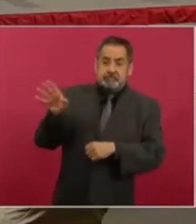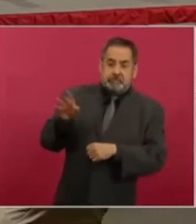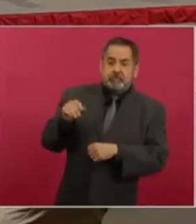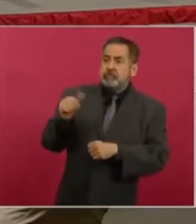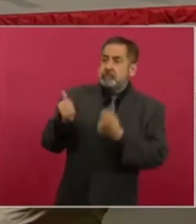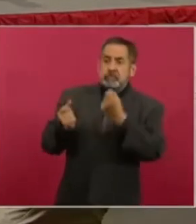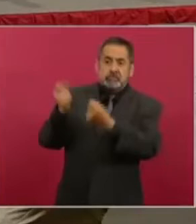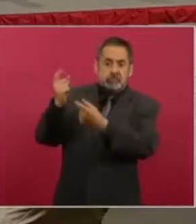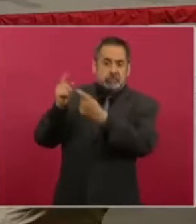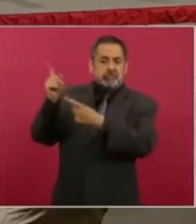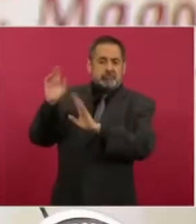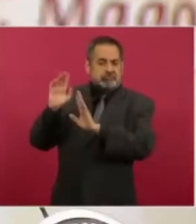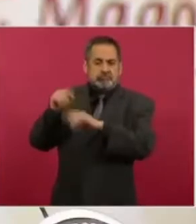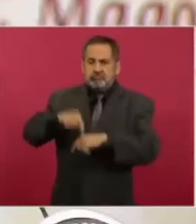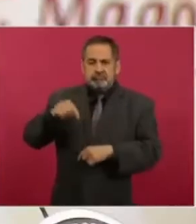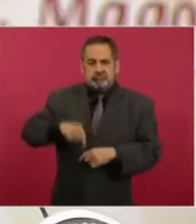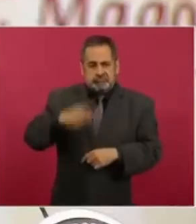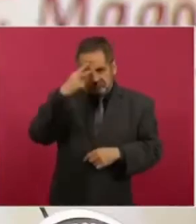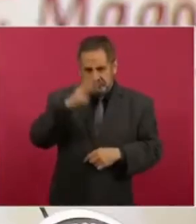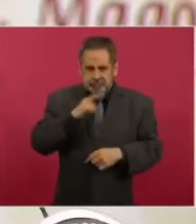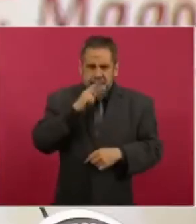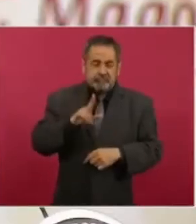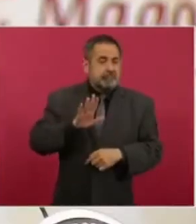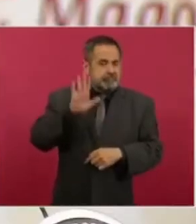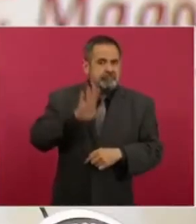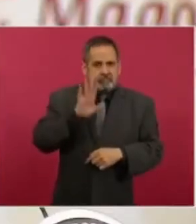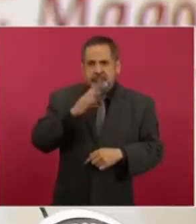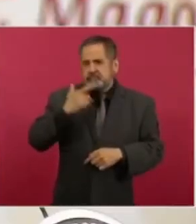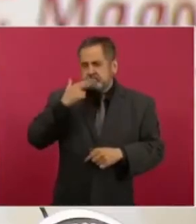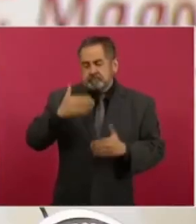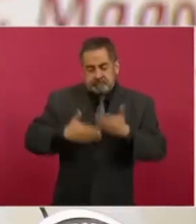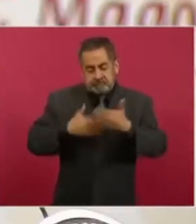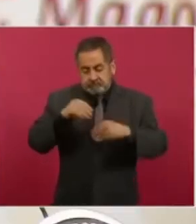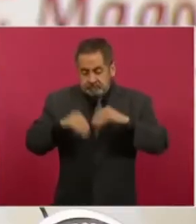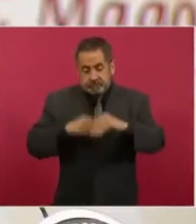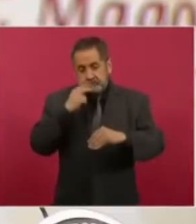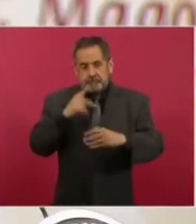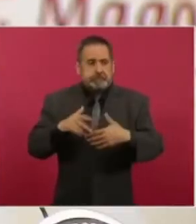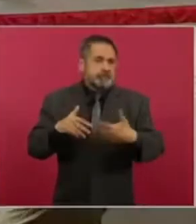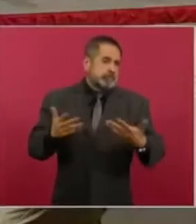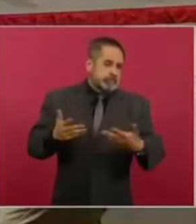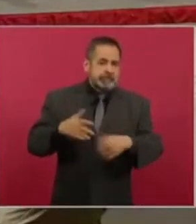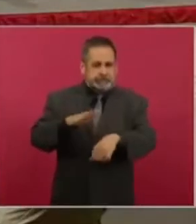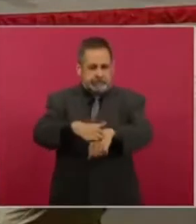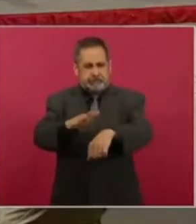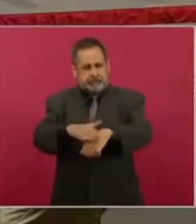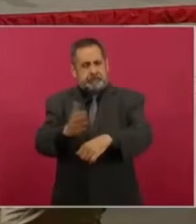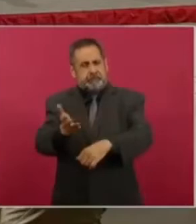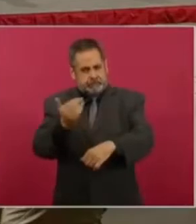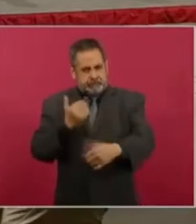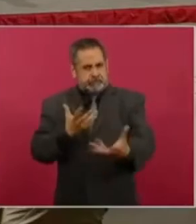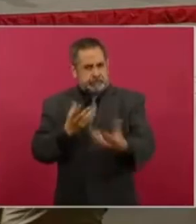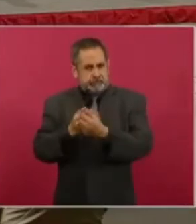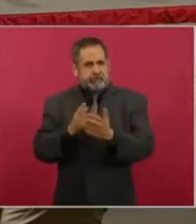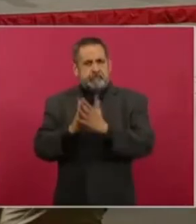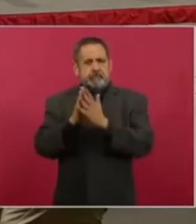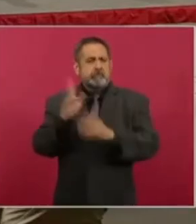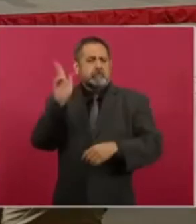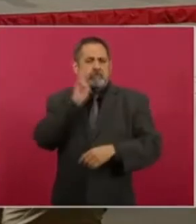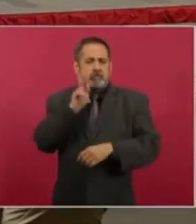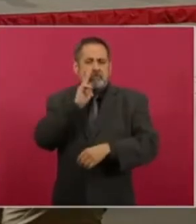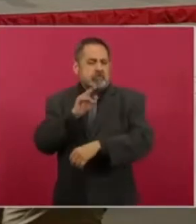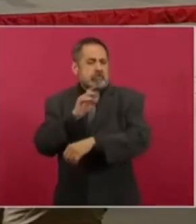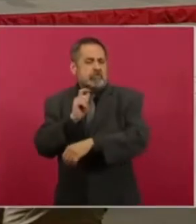de las vacunas que hemos adquirido y hemos utilizado en México. Entonces, la invitación es a participar en el ensayo clínico. El